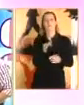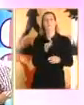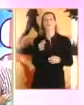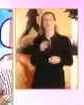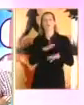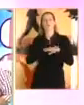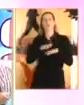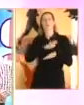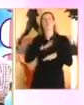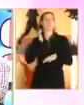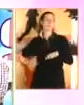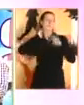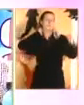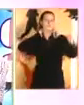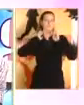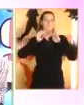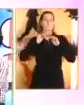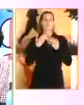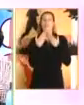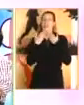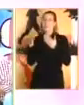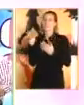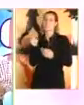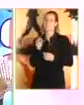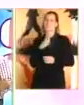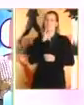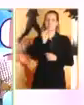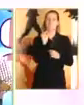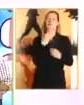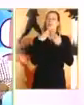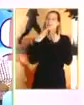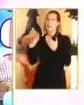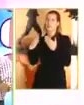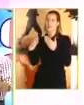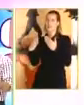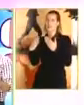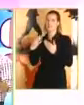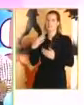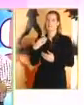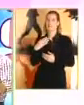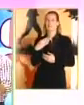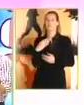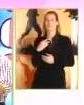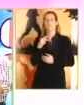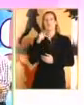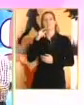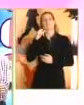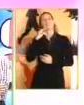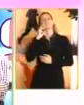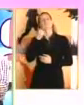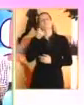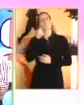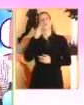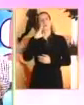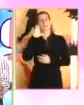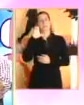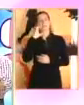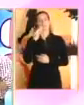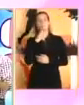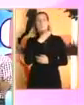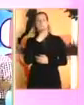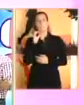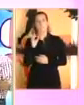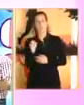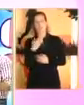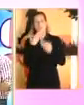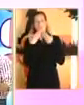nos vamos. Nos vamos. Nos vamos. Van a dejar muchísimas gracias. Nuestras chicas la receta en Facebook. Muchísimas gracias a Maite de la Fuente y María González,